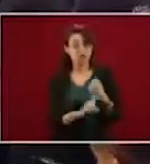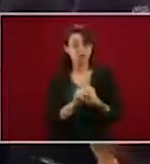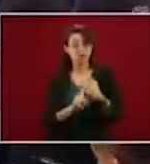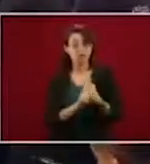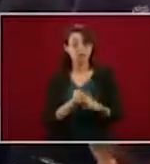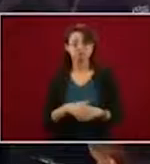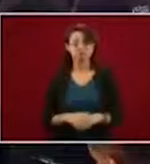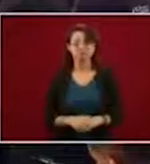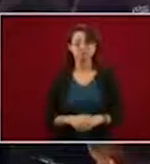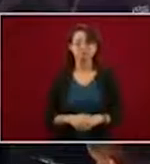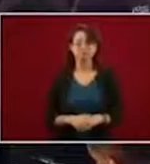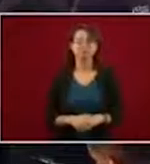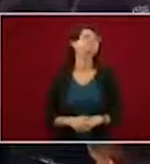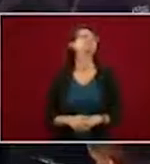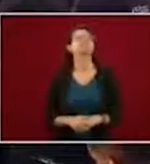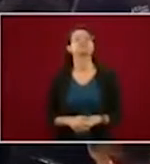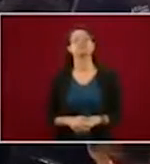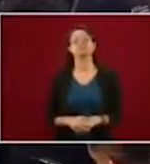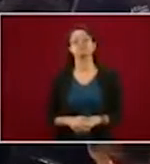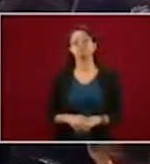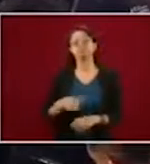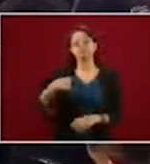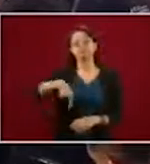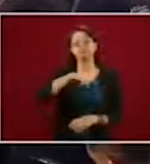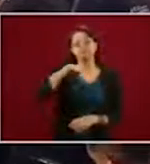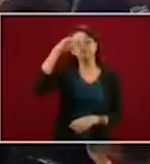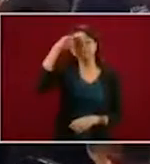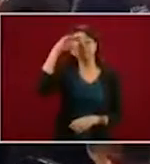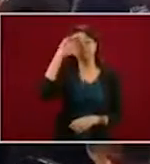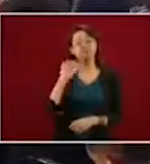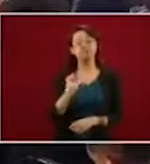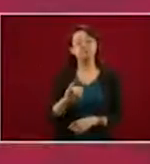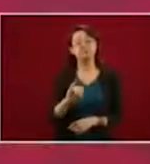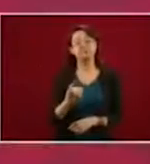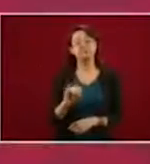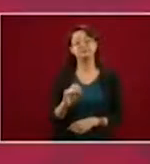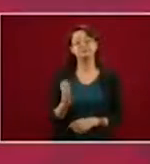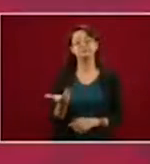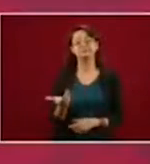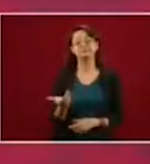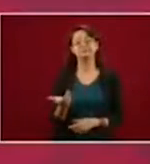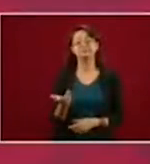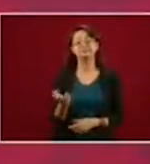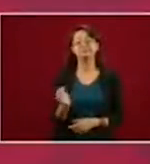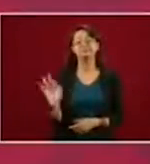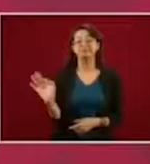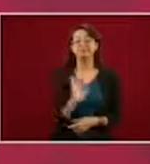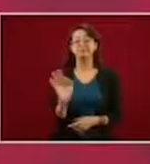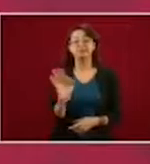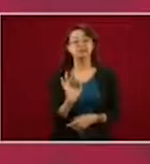eso es una hipótesis de que ellos están este